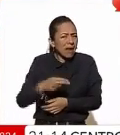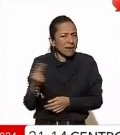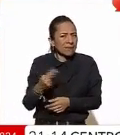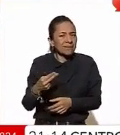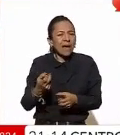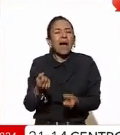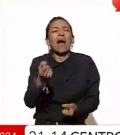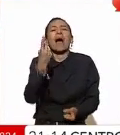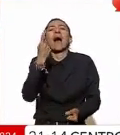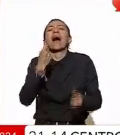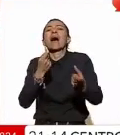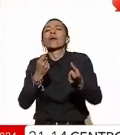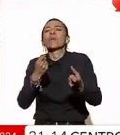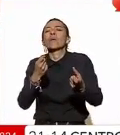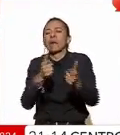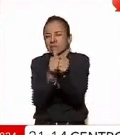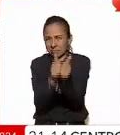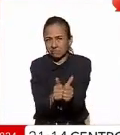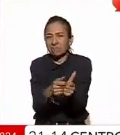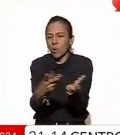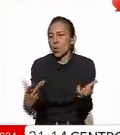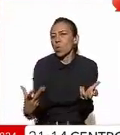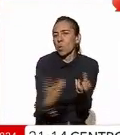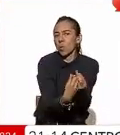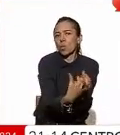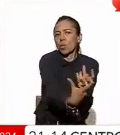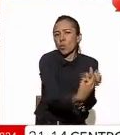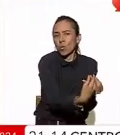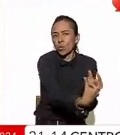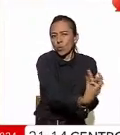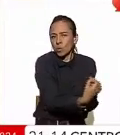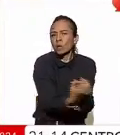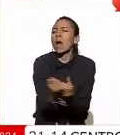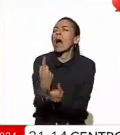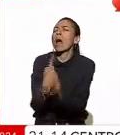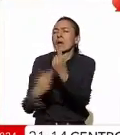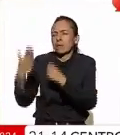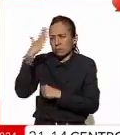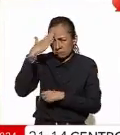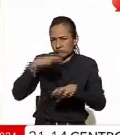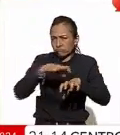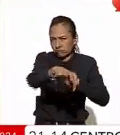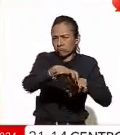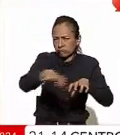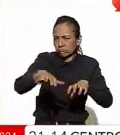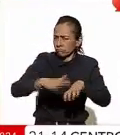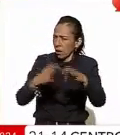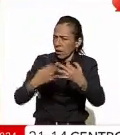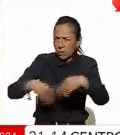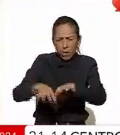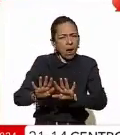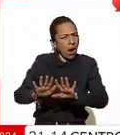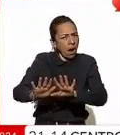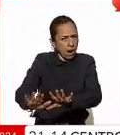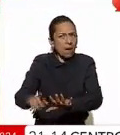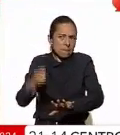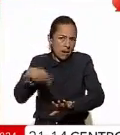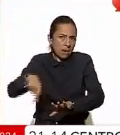fusionar algunas y dejar las empresas o las filiales estratégicas que en realidad vayan a ser las que ayuden a